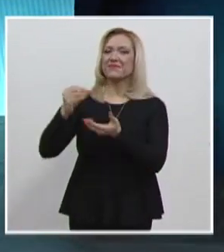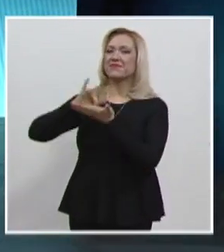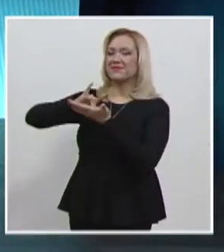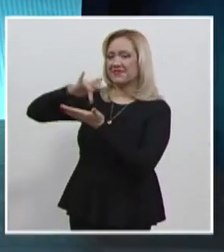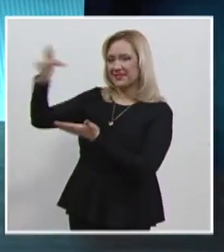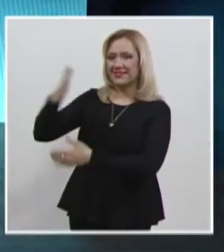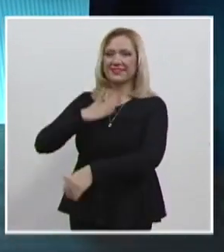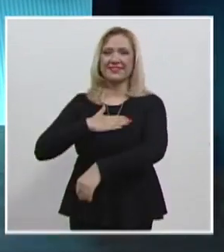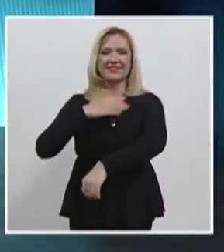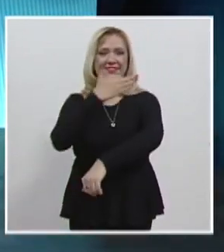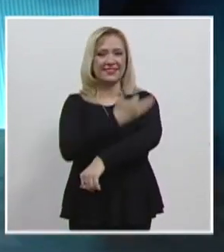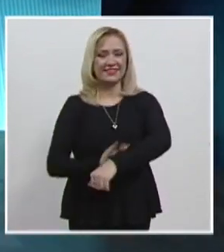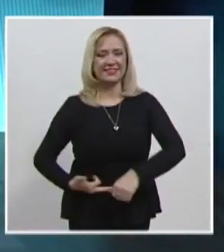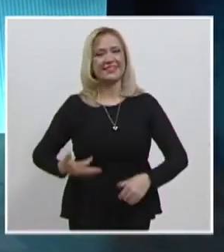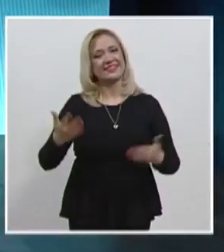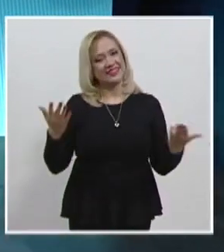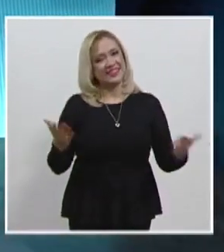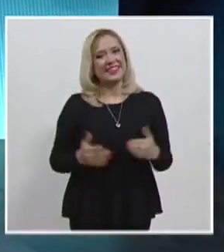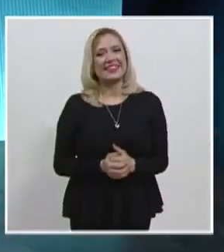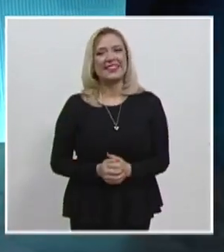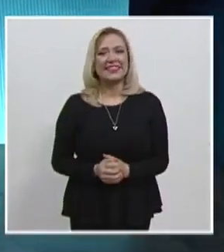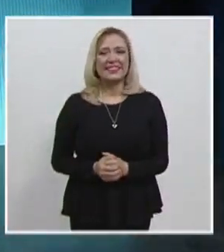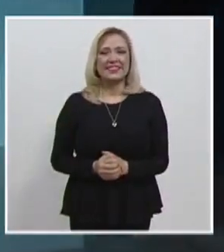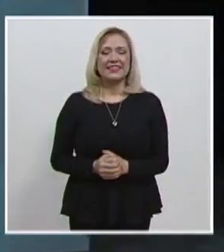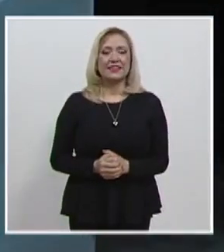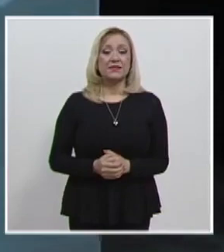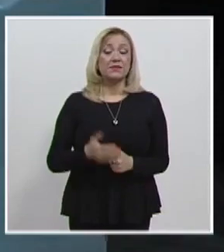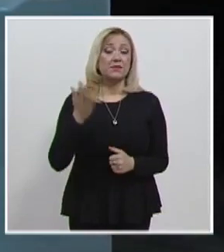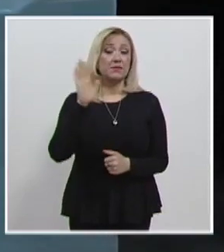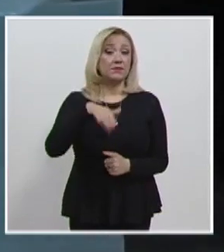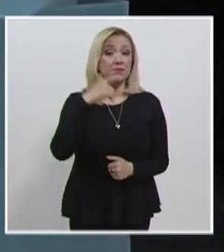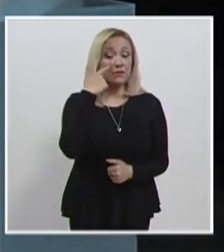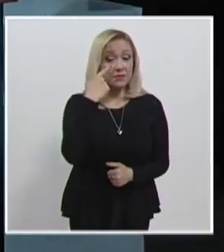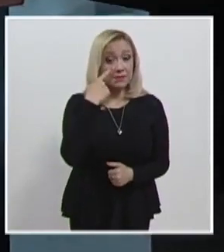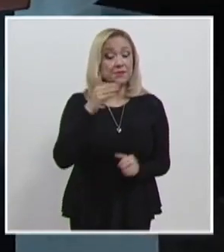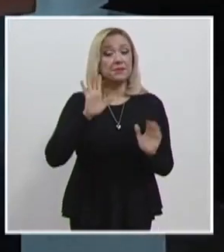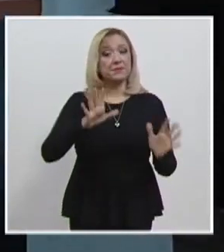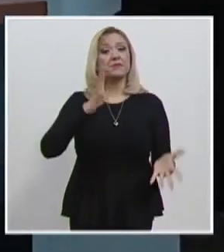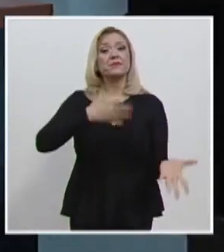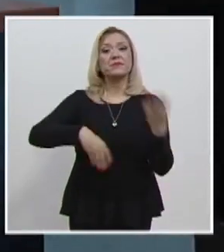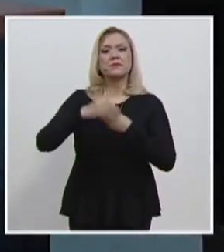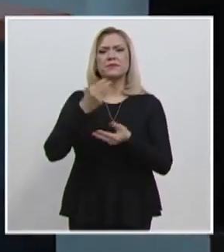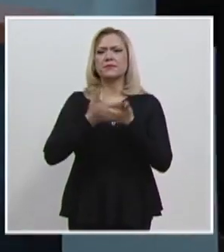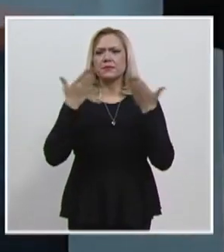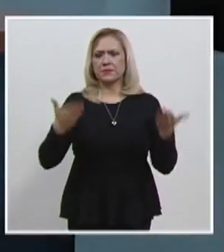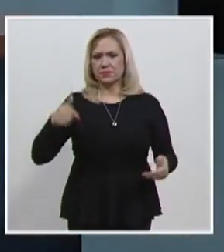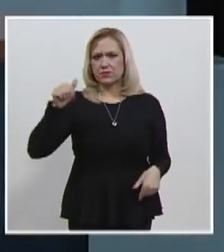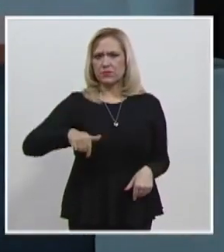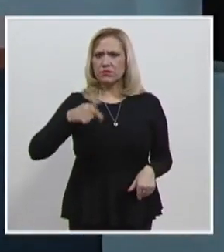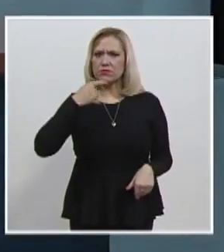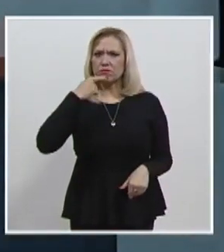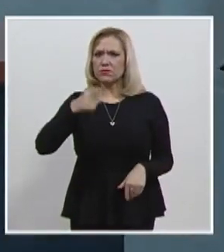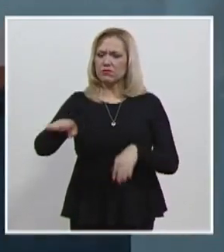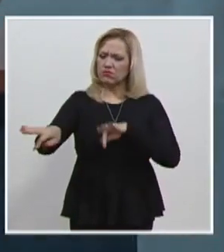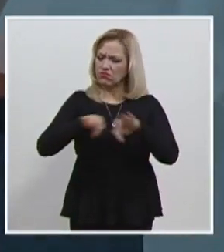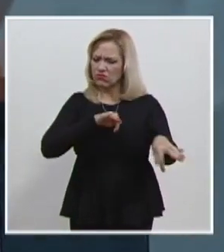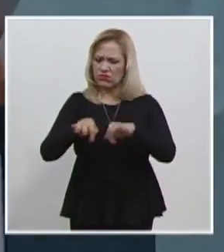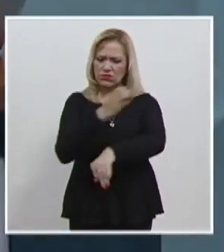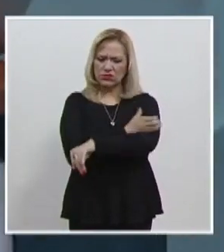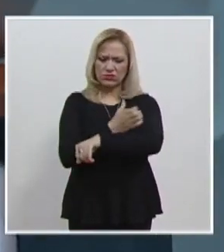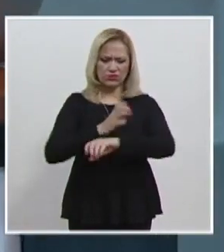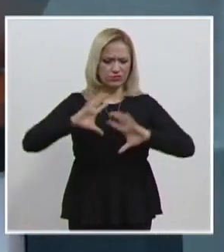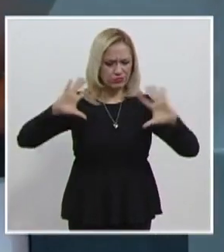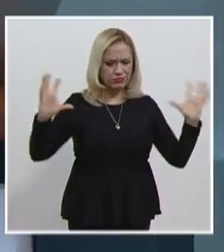buenas tardes estamos enterados bueno Pues fíjese que en tanto la unidad de los trabajadores del poder